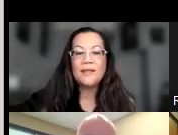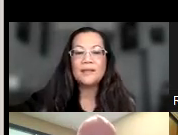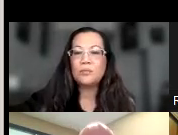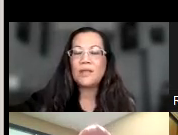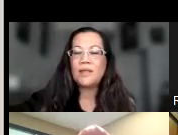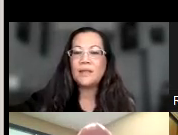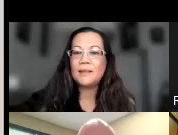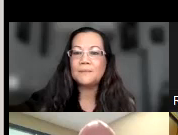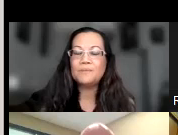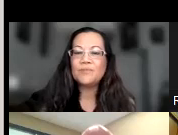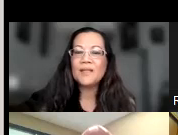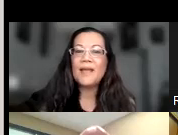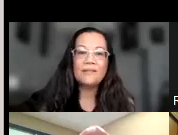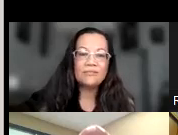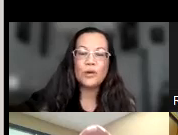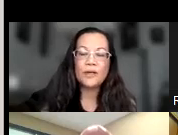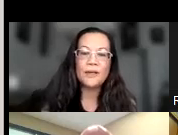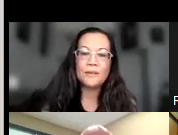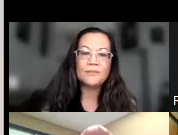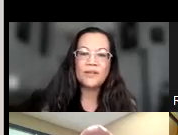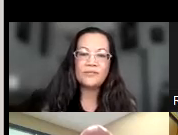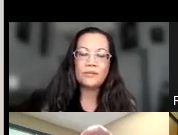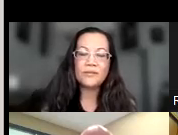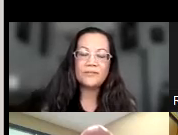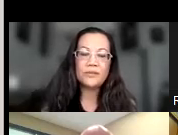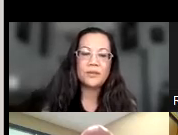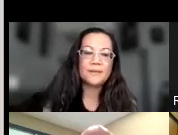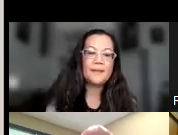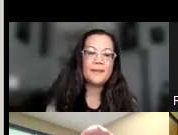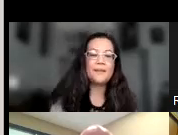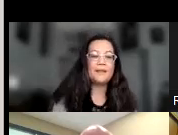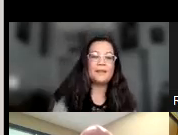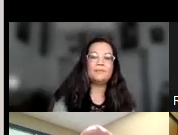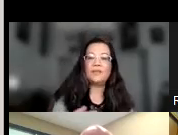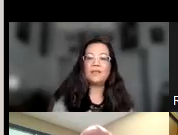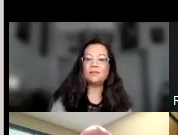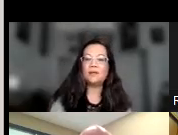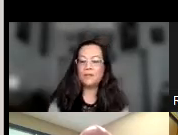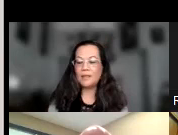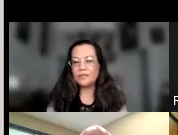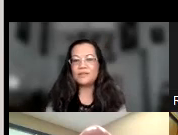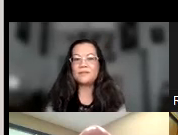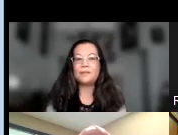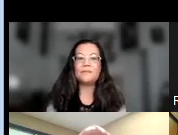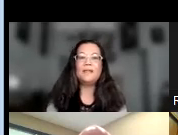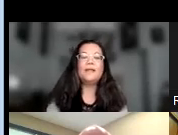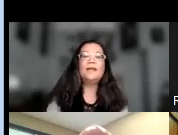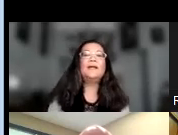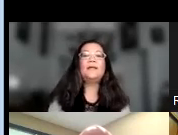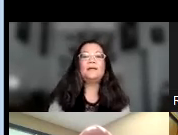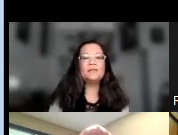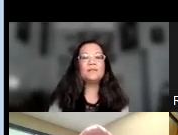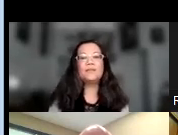con muchos refugiados de AFTA que están en Sacramento. Y esto es así una manera de poder